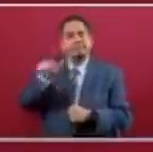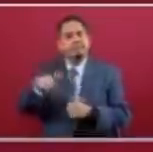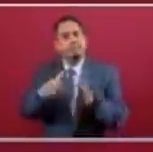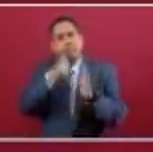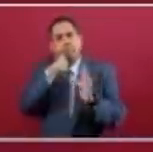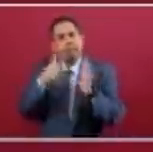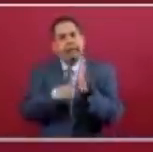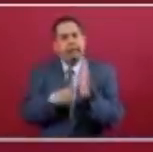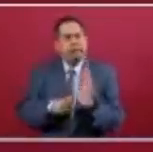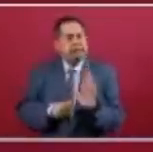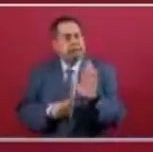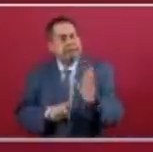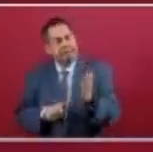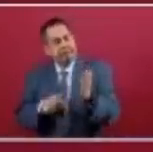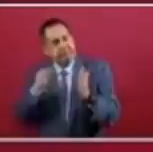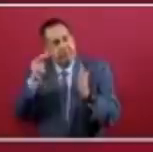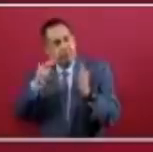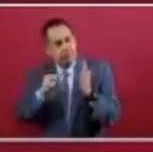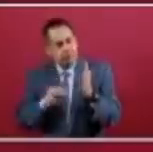que